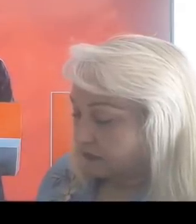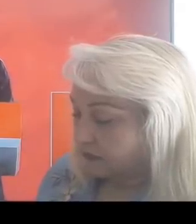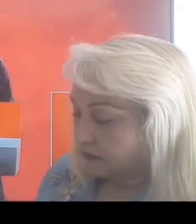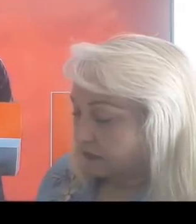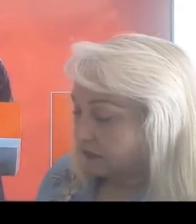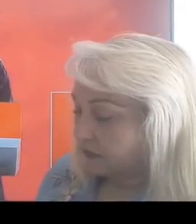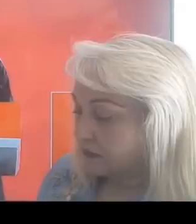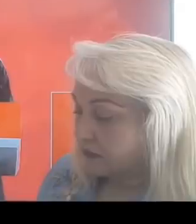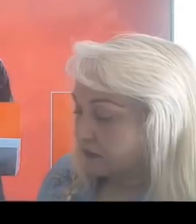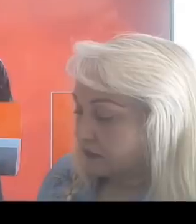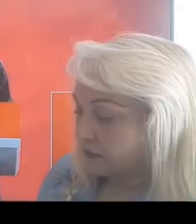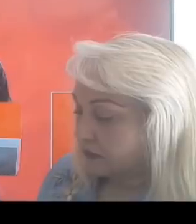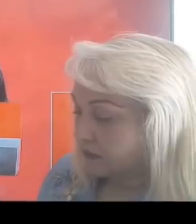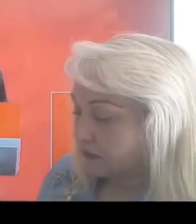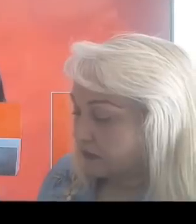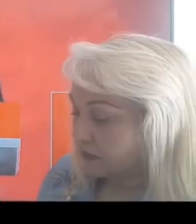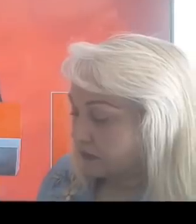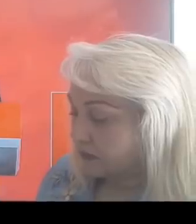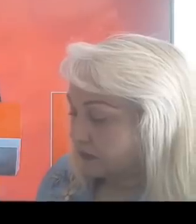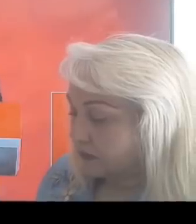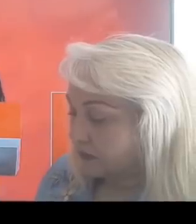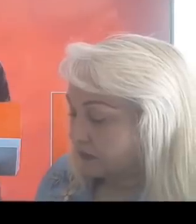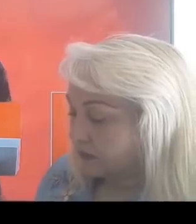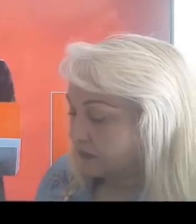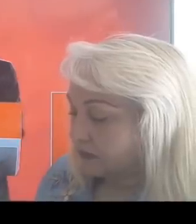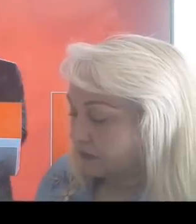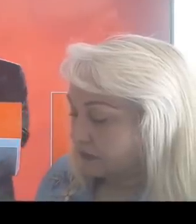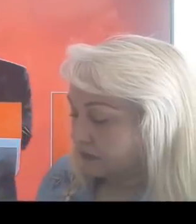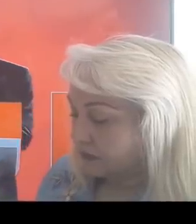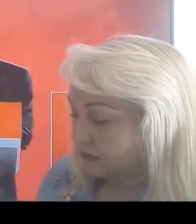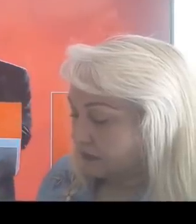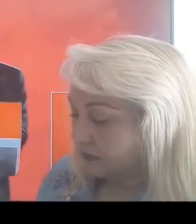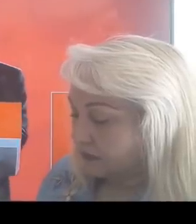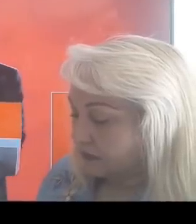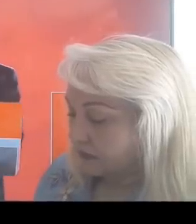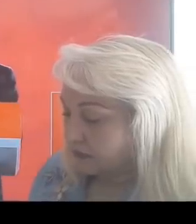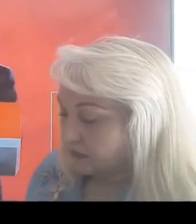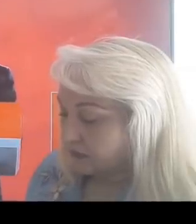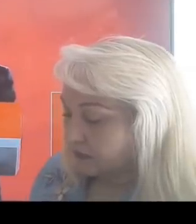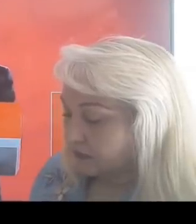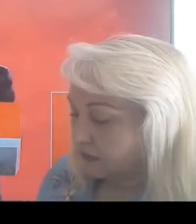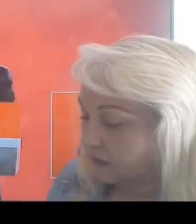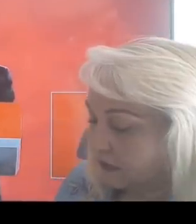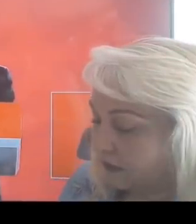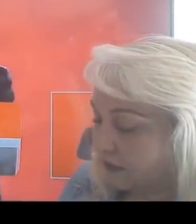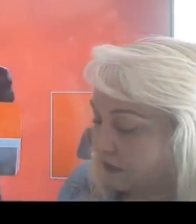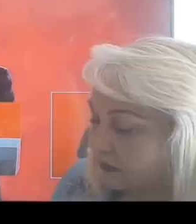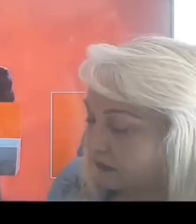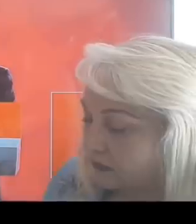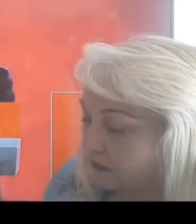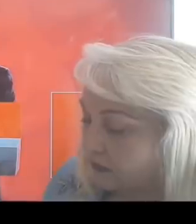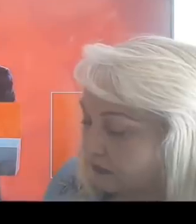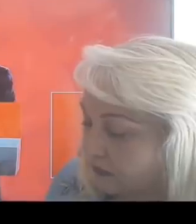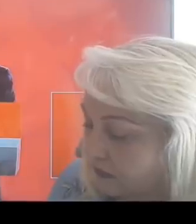operativo para entregar por anticipado